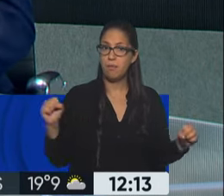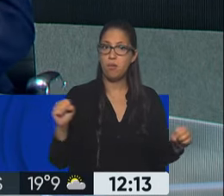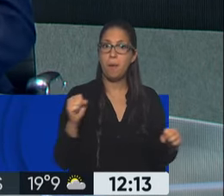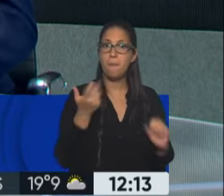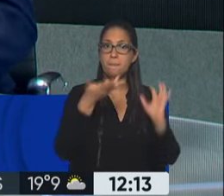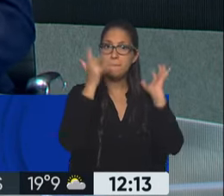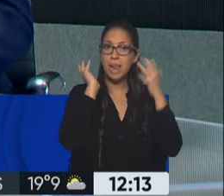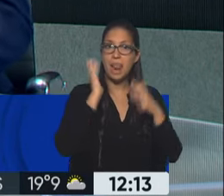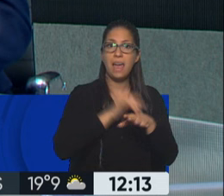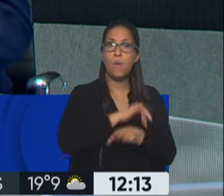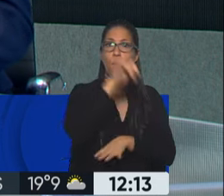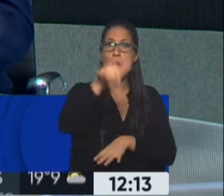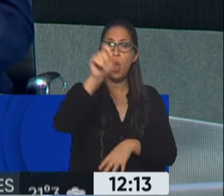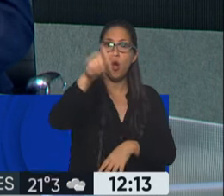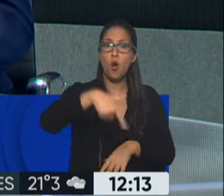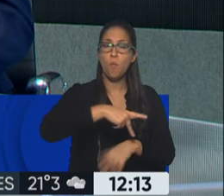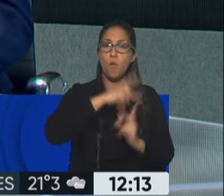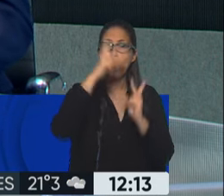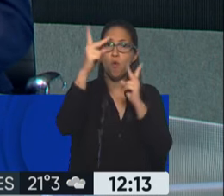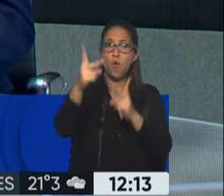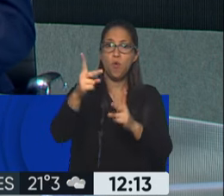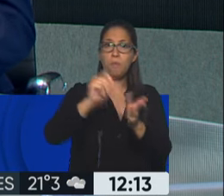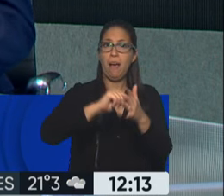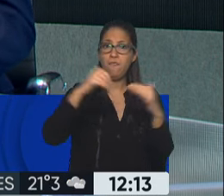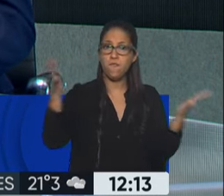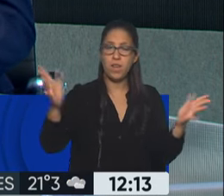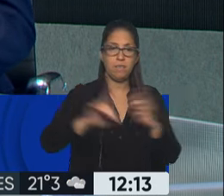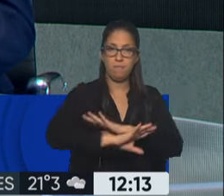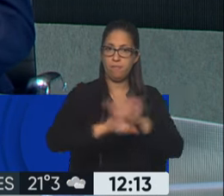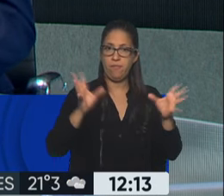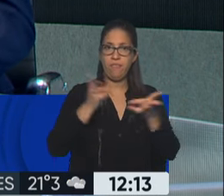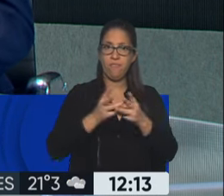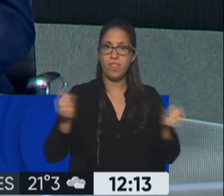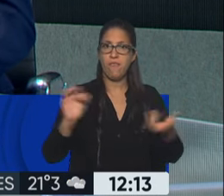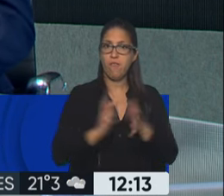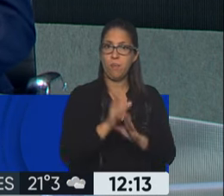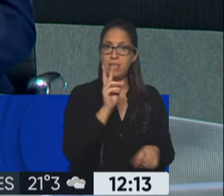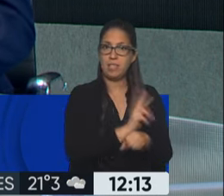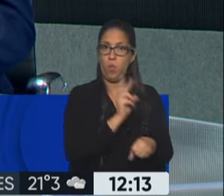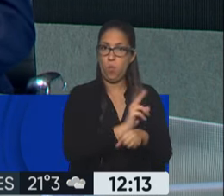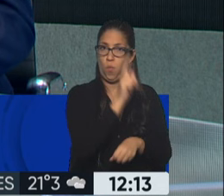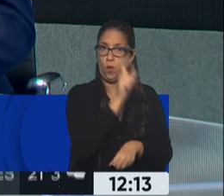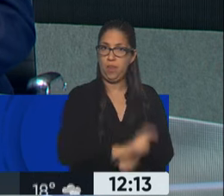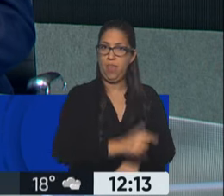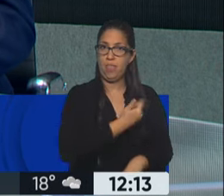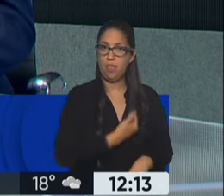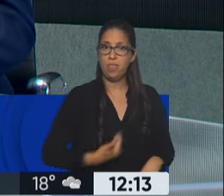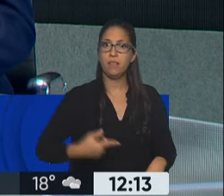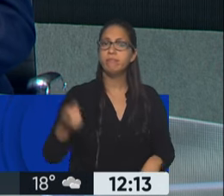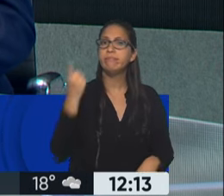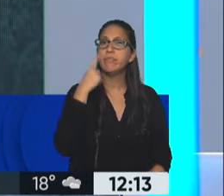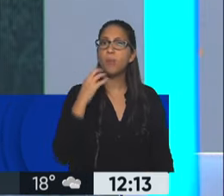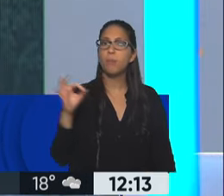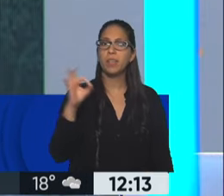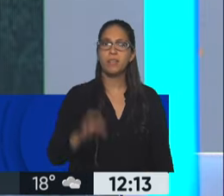mile dejará de usar vuelos comerciales para viajar al exterior en función de medida de seguridad lo sucedido Cómo lo analiza